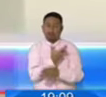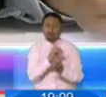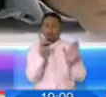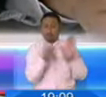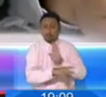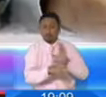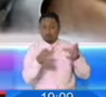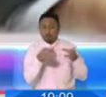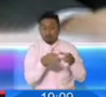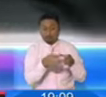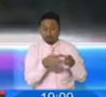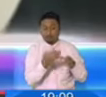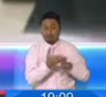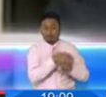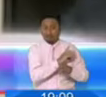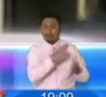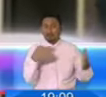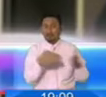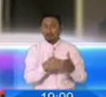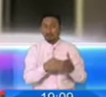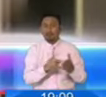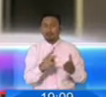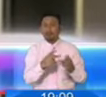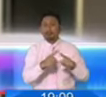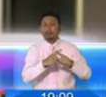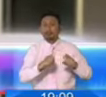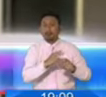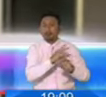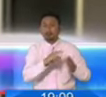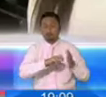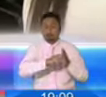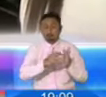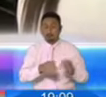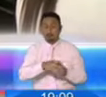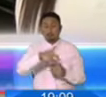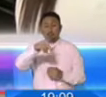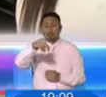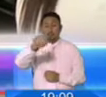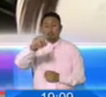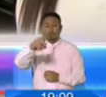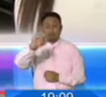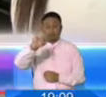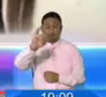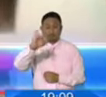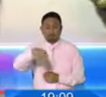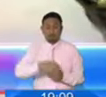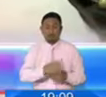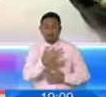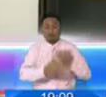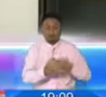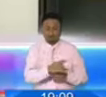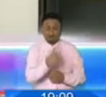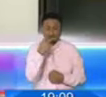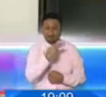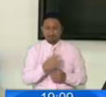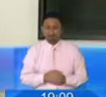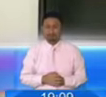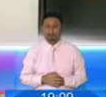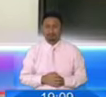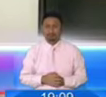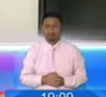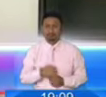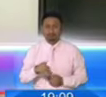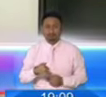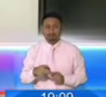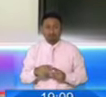comisión habría hecho en contra del excontralor Carlos Polit, quien los enjuició por supuestas calumnias. Él nos inició